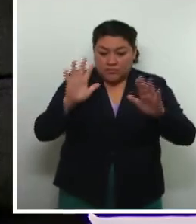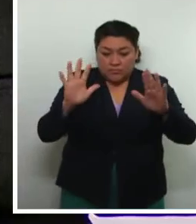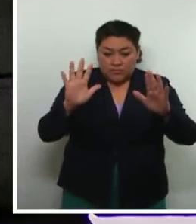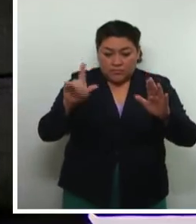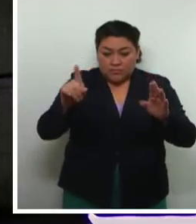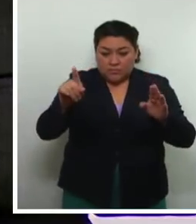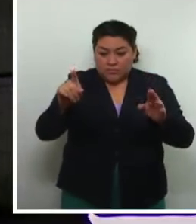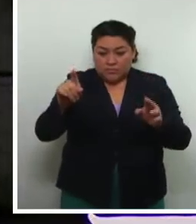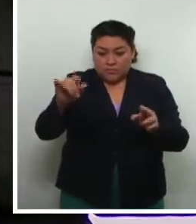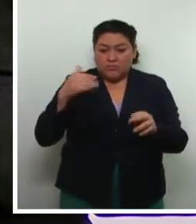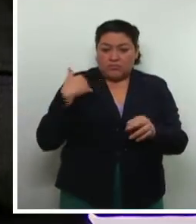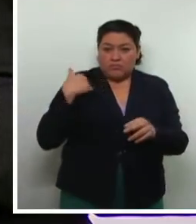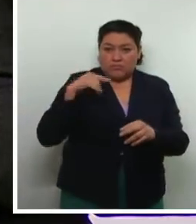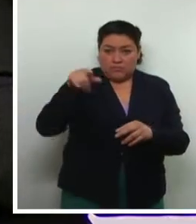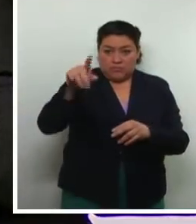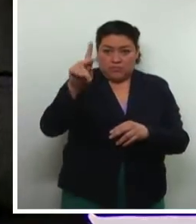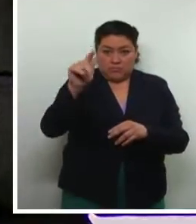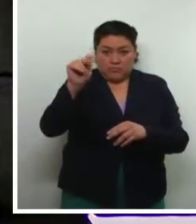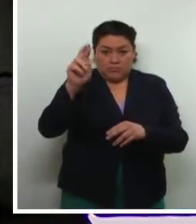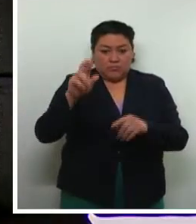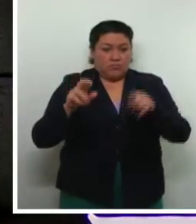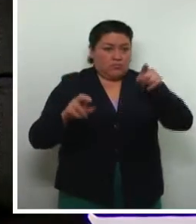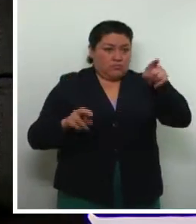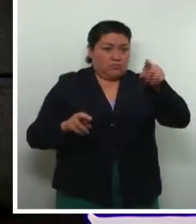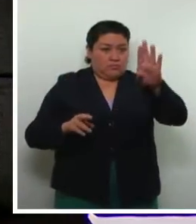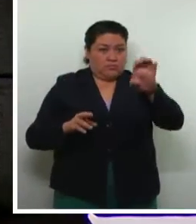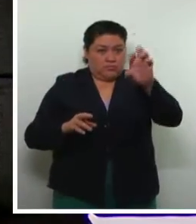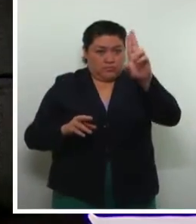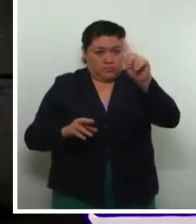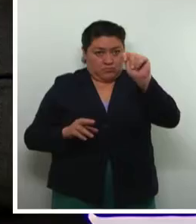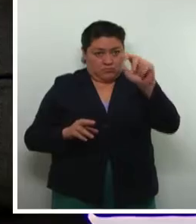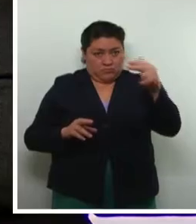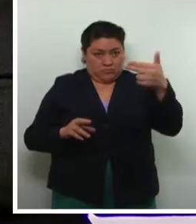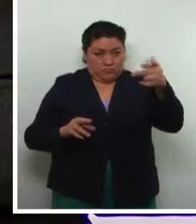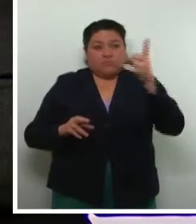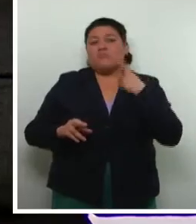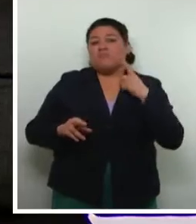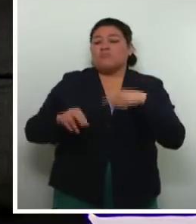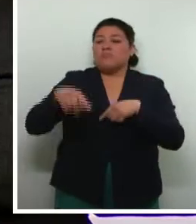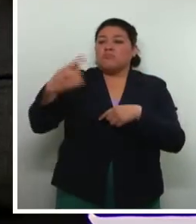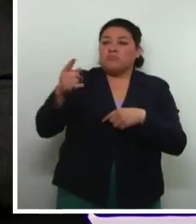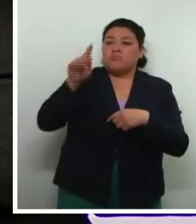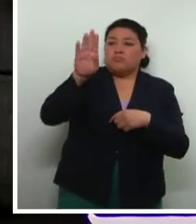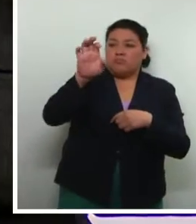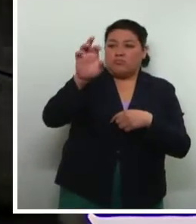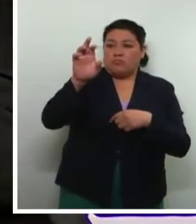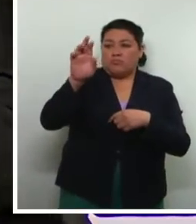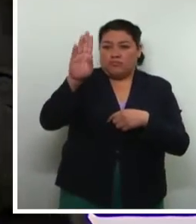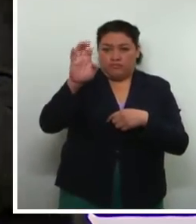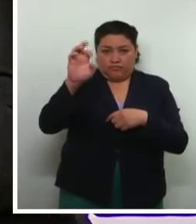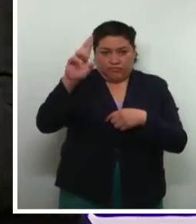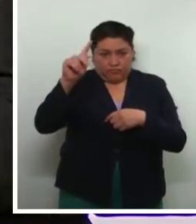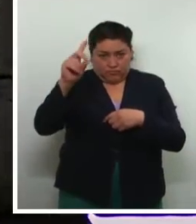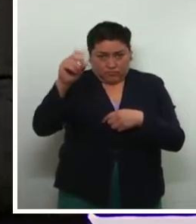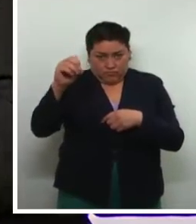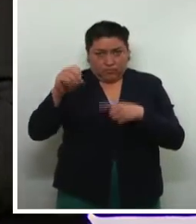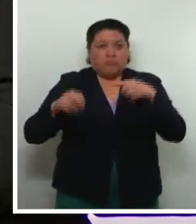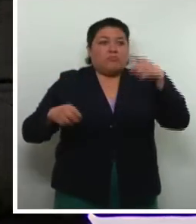acá Patricia me lo pidió, Berta Luján, Roberto López, Bernardo Batis